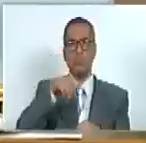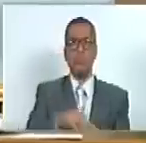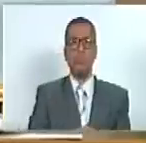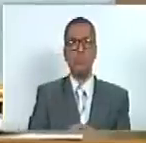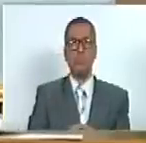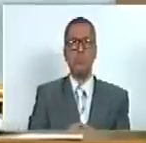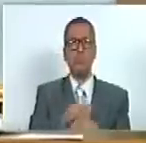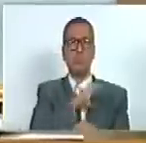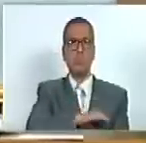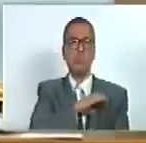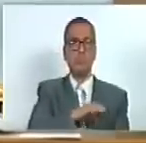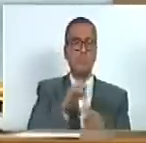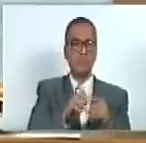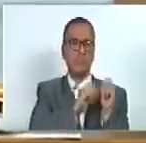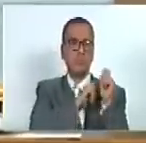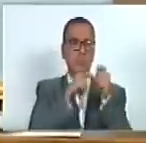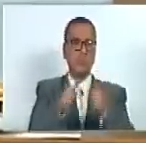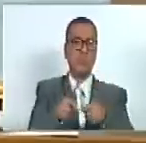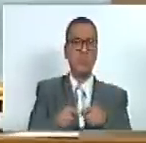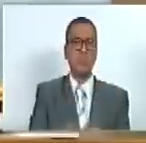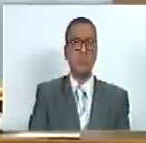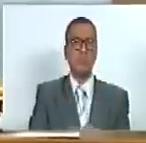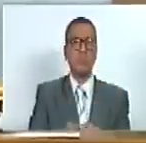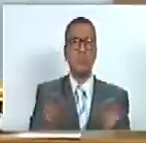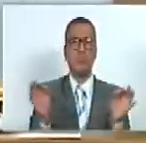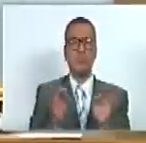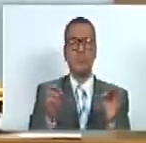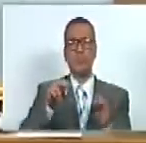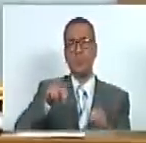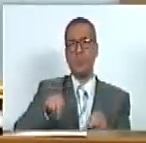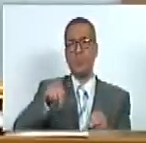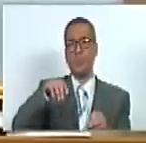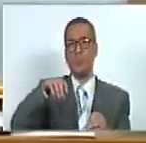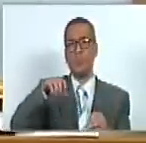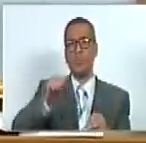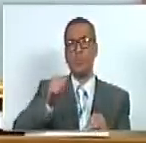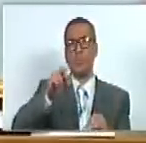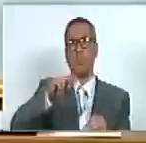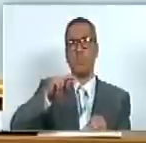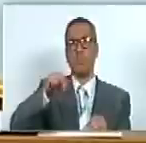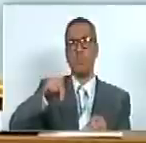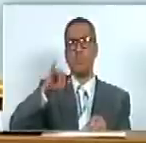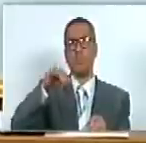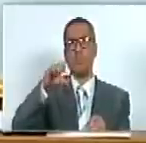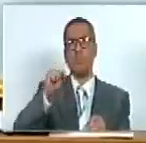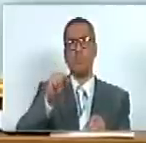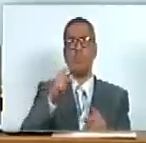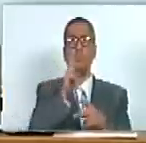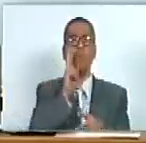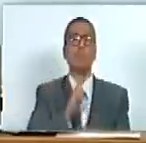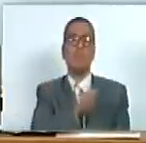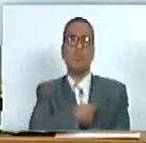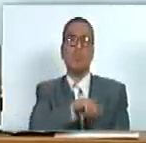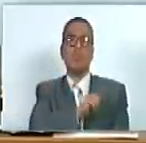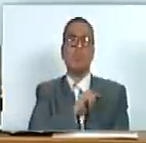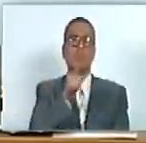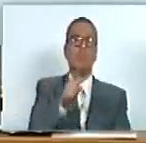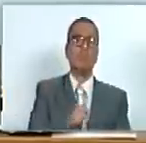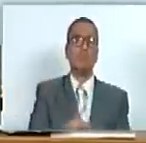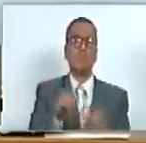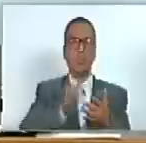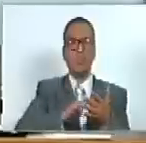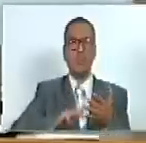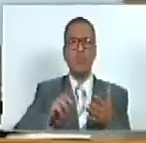Son la comisión delegada, ni siquiera de Narnia. Con sede en Valencia, España, en